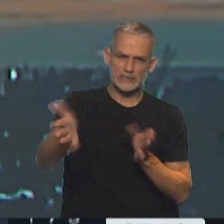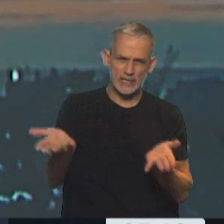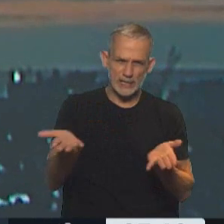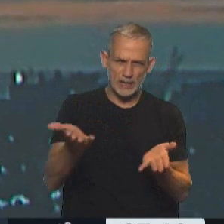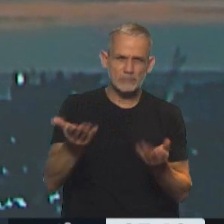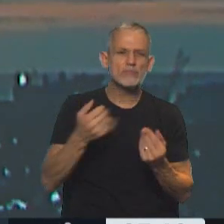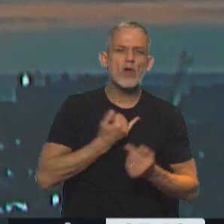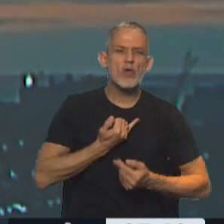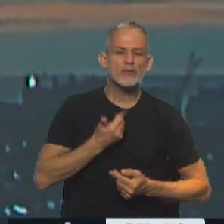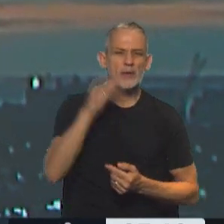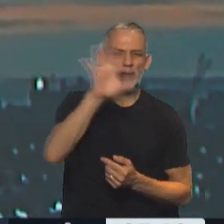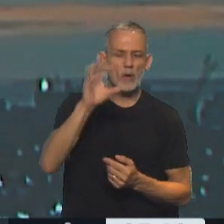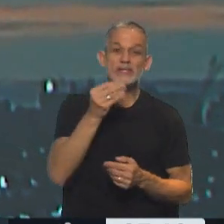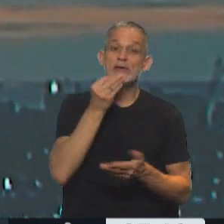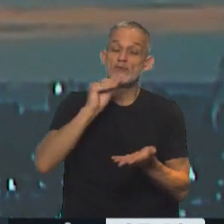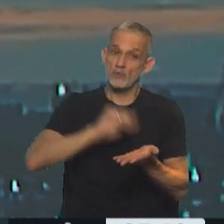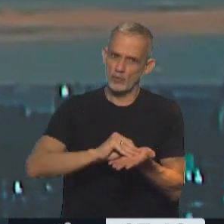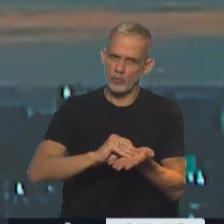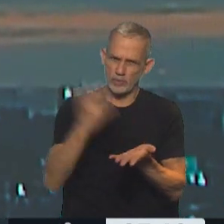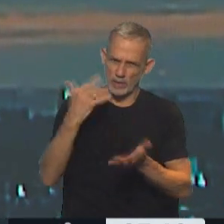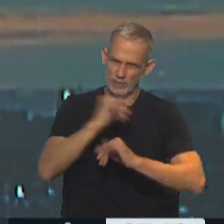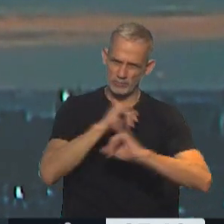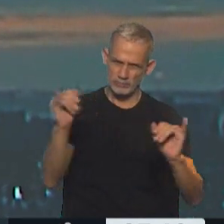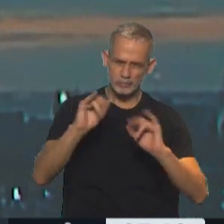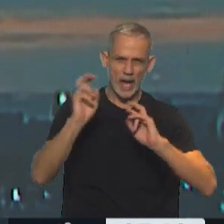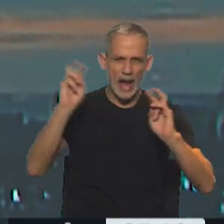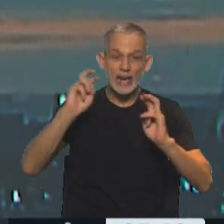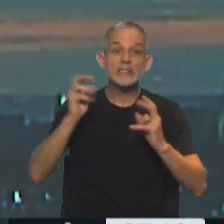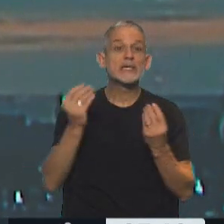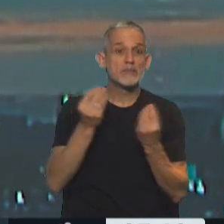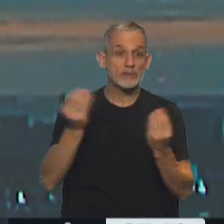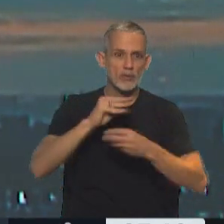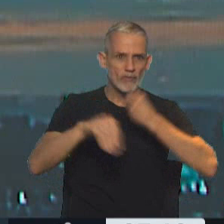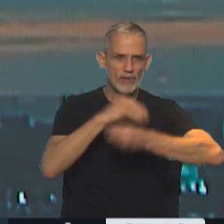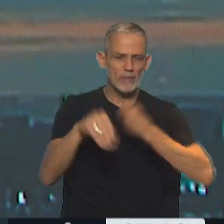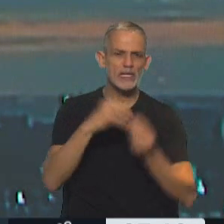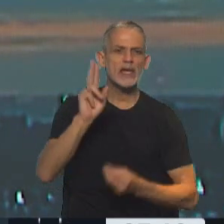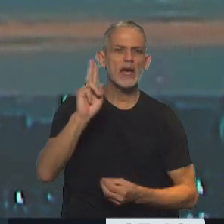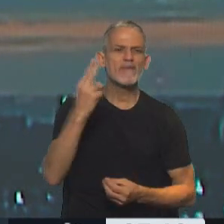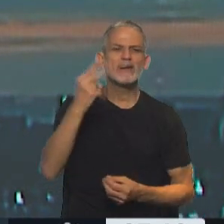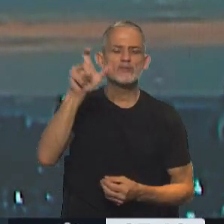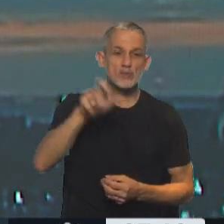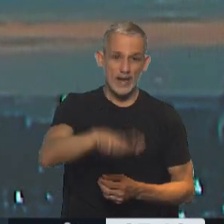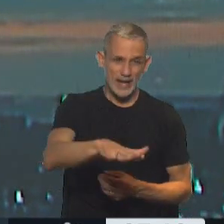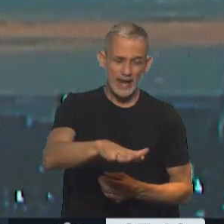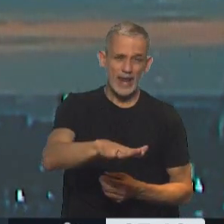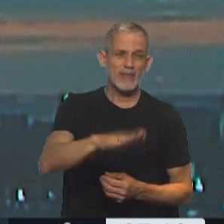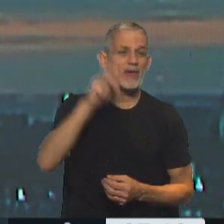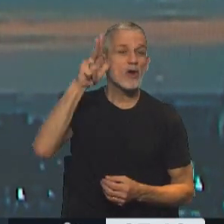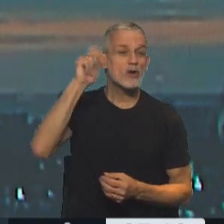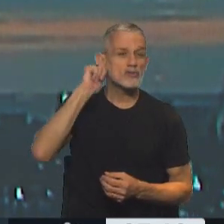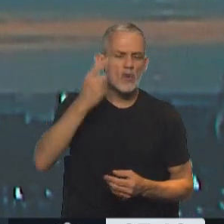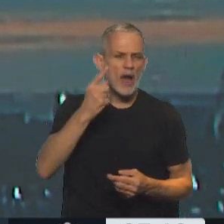caso en particular en la provincia de Chubut. Te dimos el alerta, la tragedia que vive una familia por la muerte de una nena de 8 años,